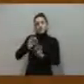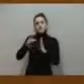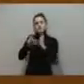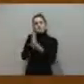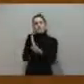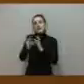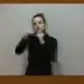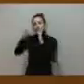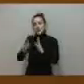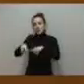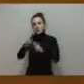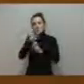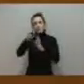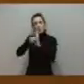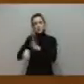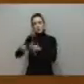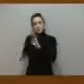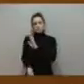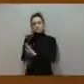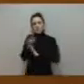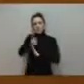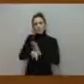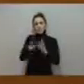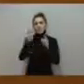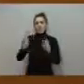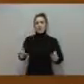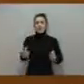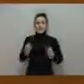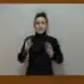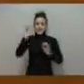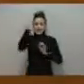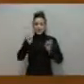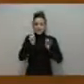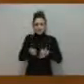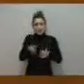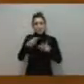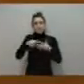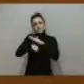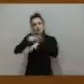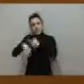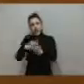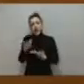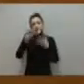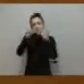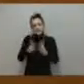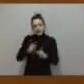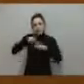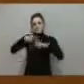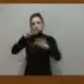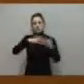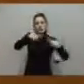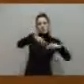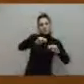programas. Que las iniciativas gestionadas por la Administración no quedarán sin seguimiento cuando terminan los programas que los